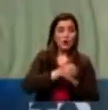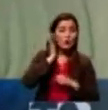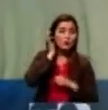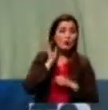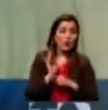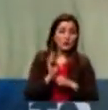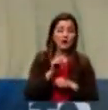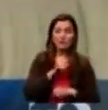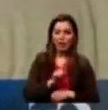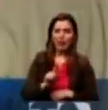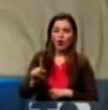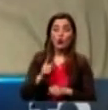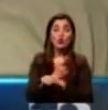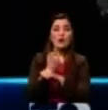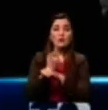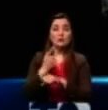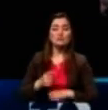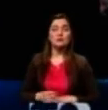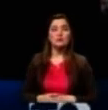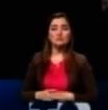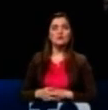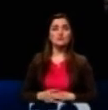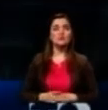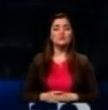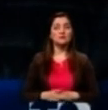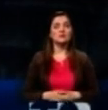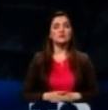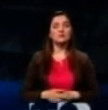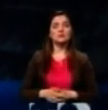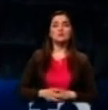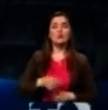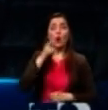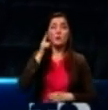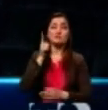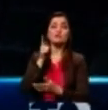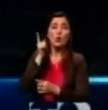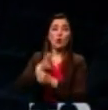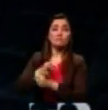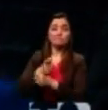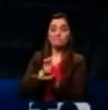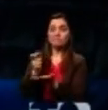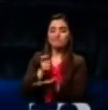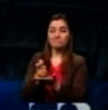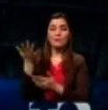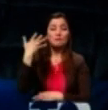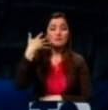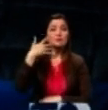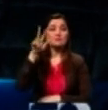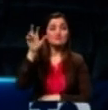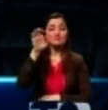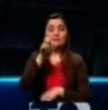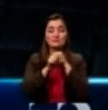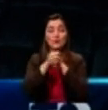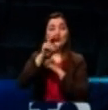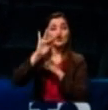cometió el crimen el pasado 3 de enero. Ciudadano se encontraba con orden de detención. Recordemos que el hecho acaece el 3 de enero